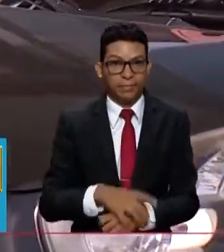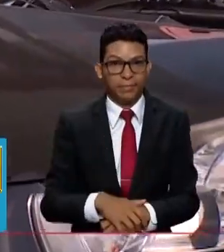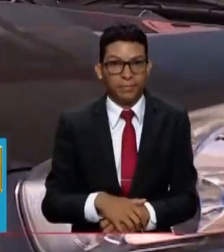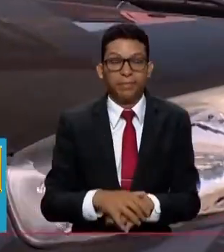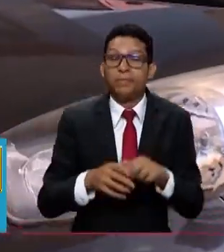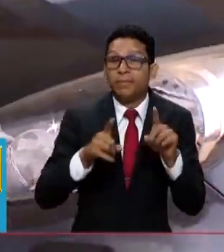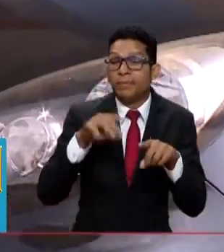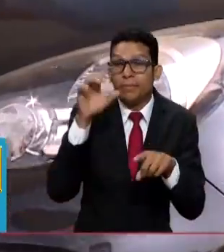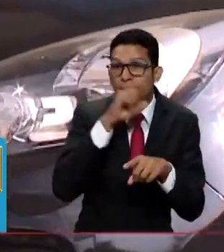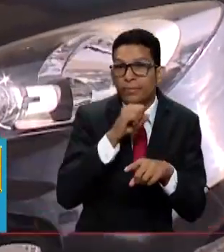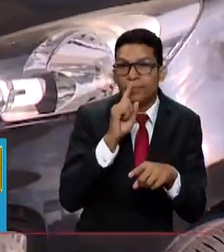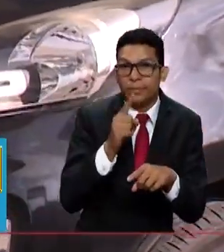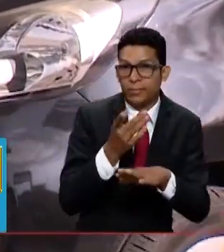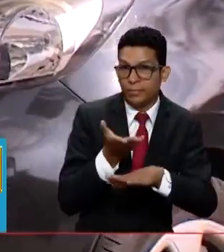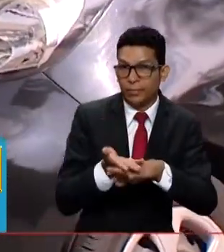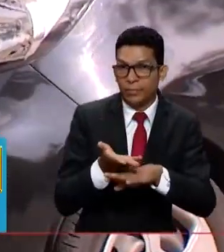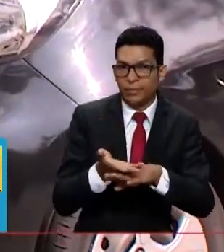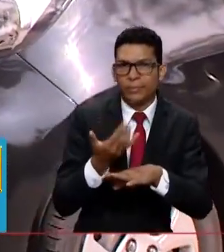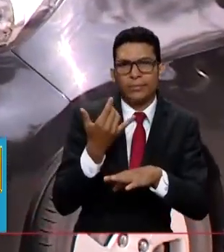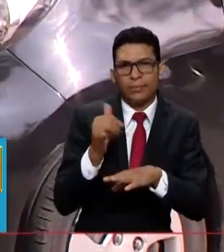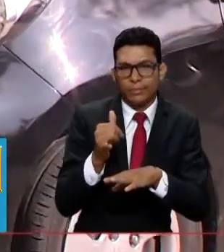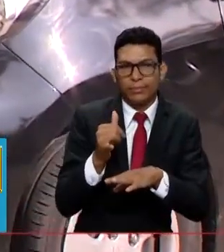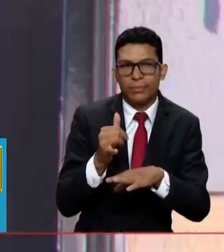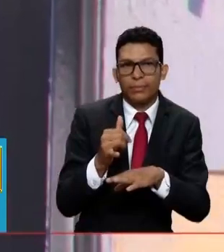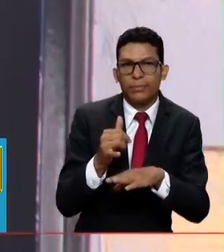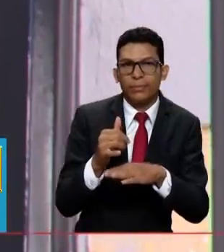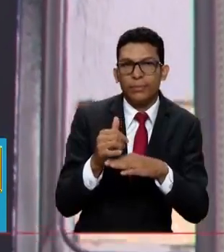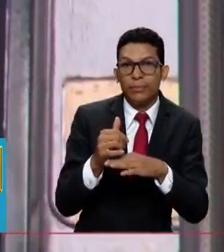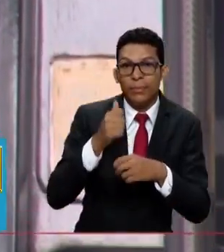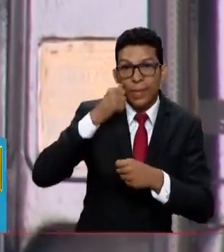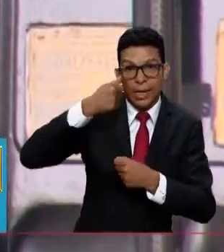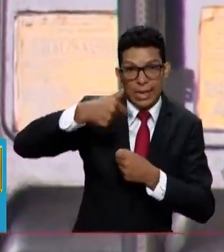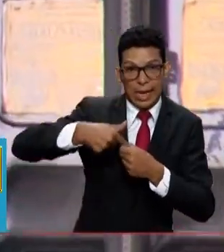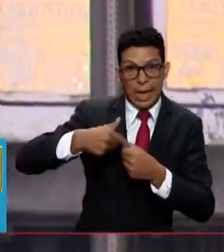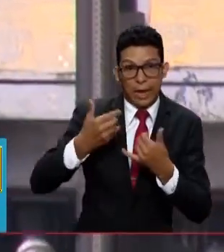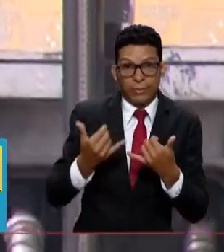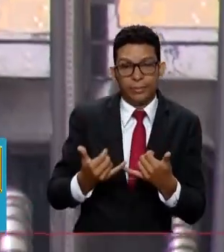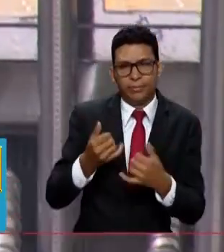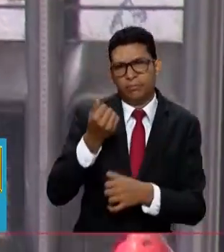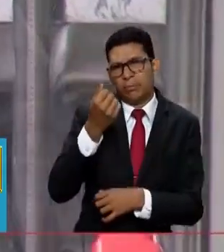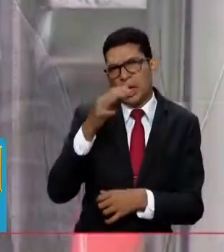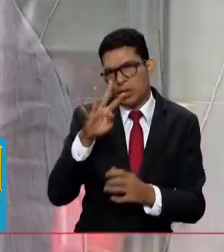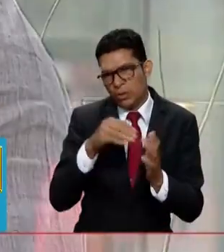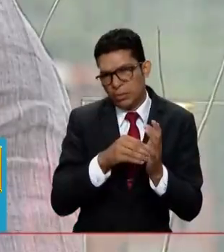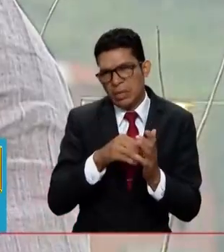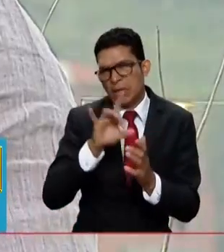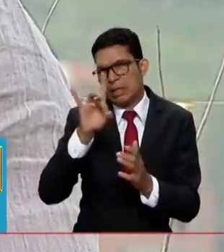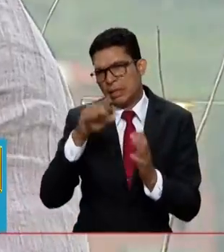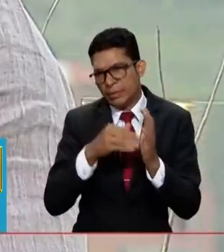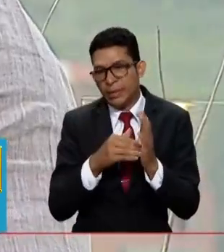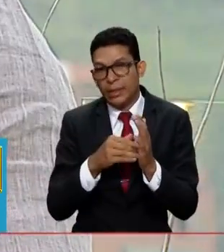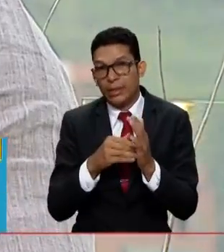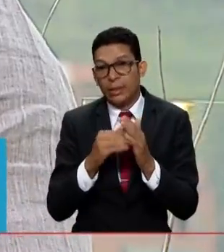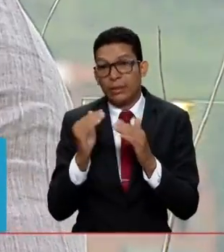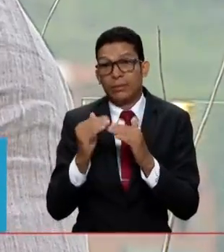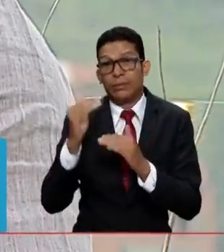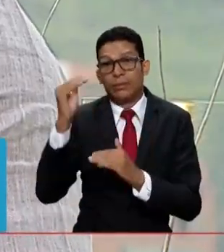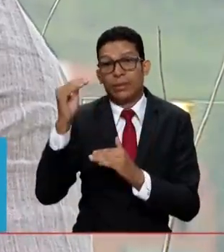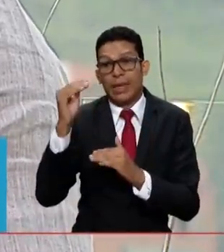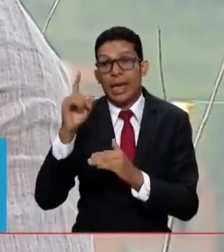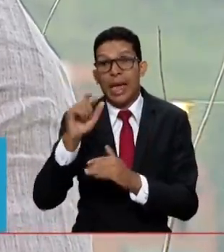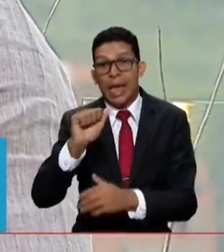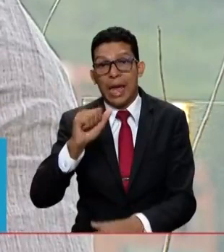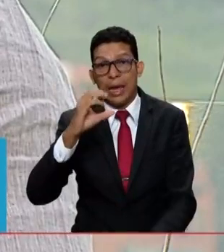cuenta que la propuesta ya es después de los galón de gasolina que tenemos en estos momentos de 14, 15 mil pesos, es que suba el diésel, es decir, la